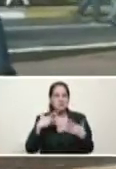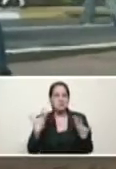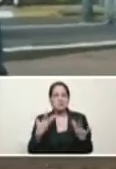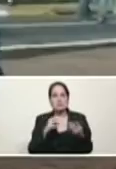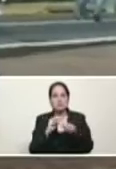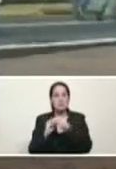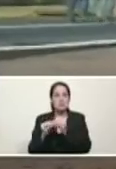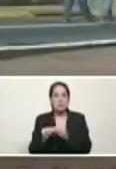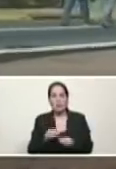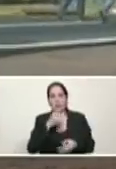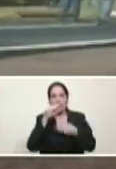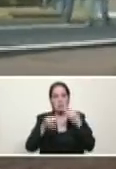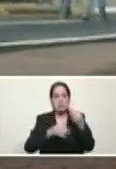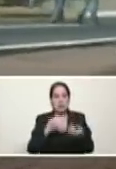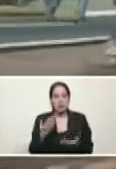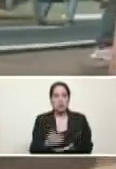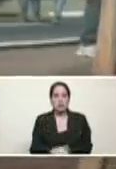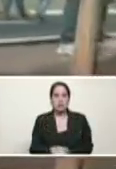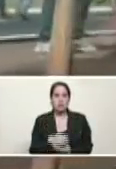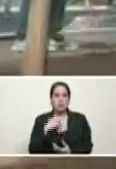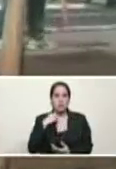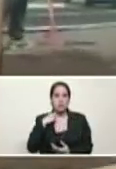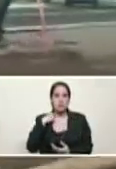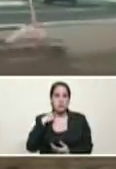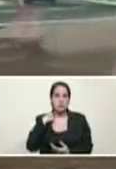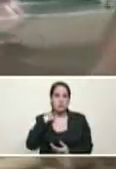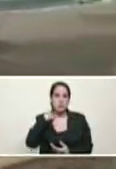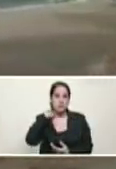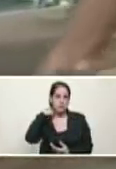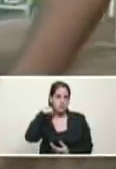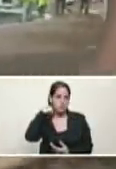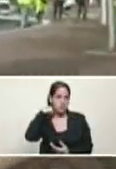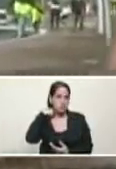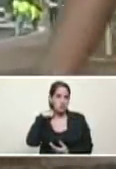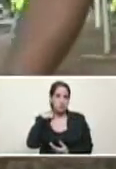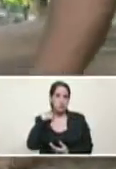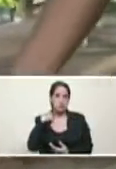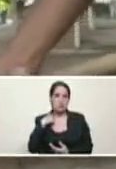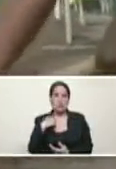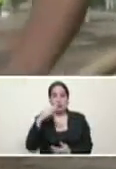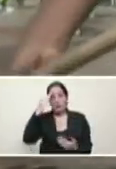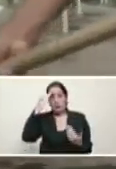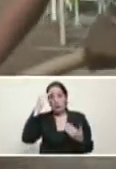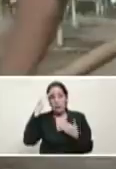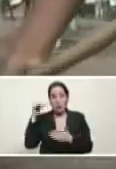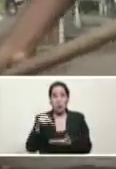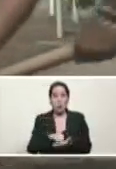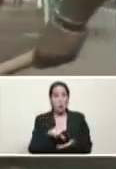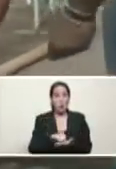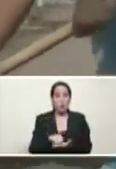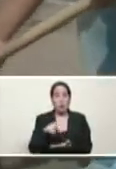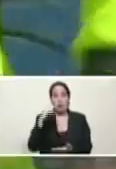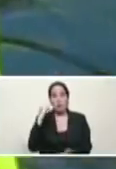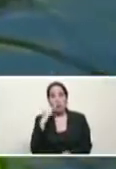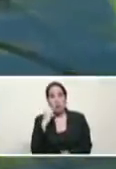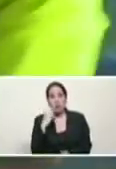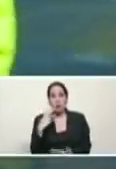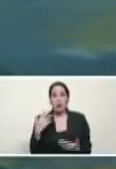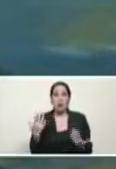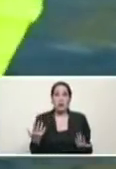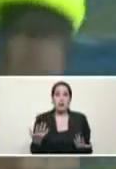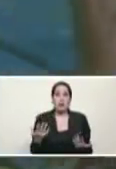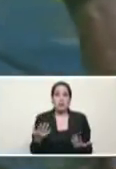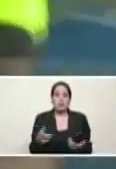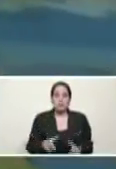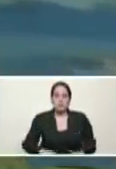dicha ejecución. Un saludo, señor presidente, desde nuestra querida capital Ciudad Bolívar, el altar de la patria. Acá